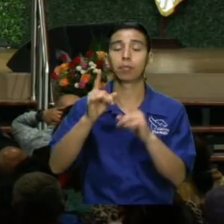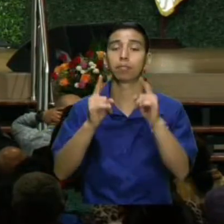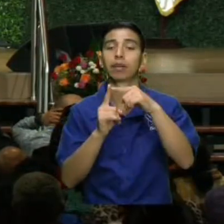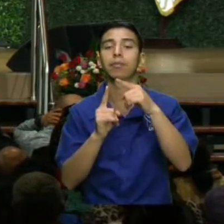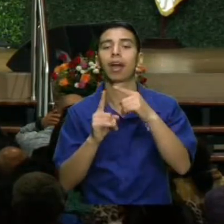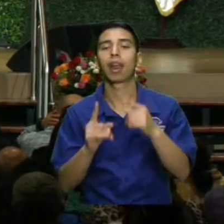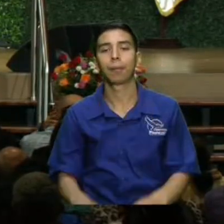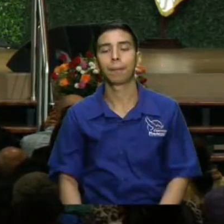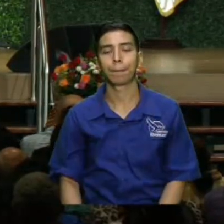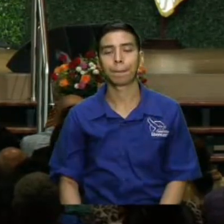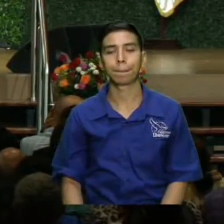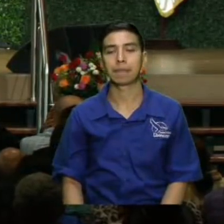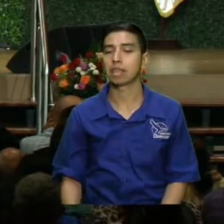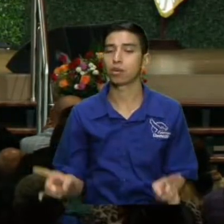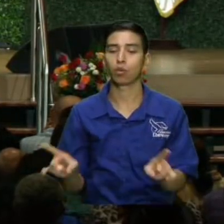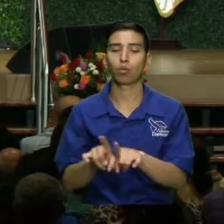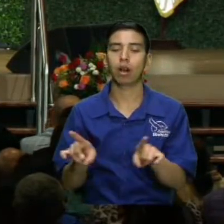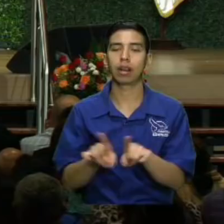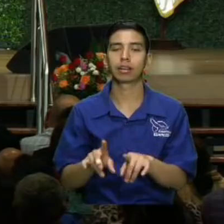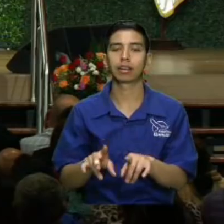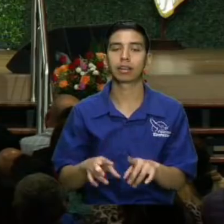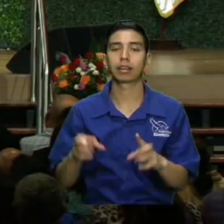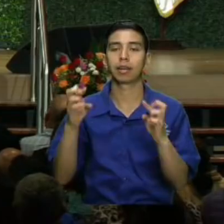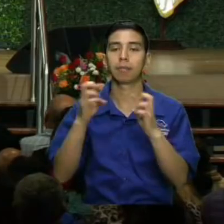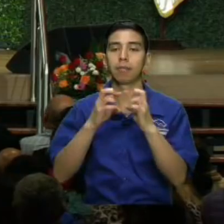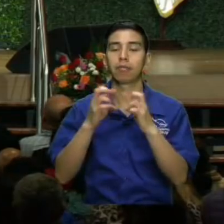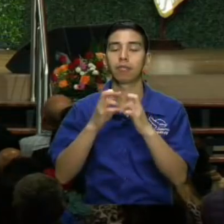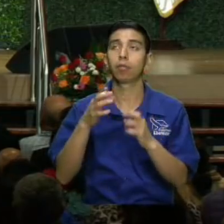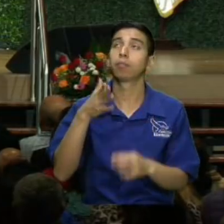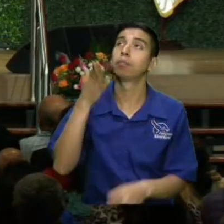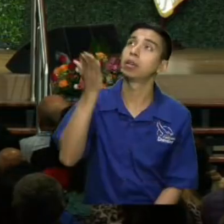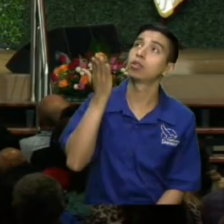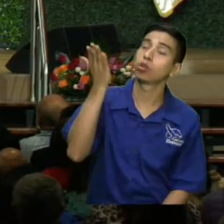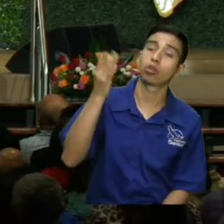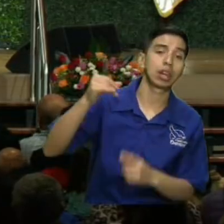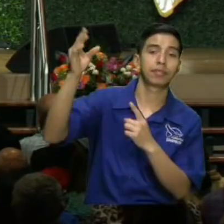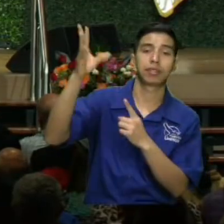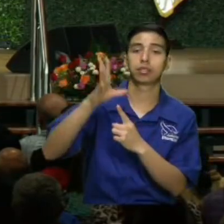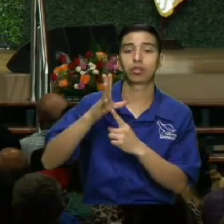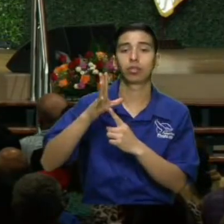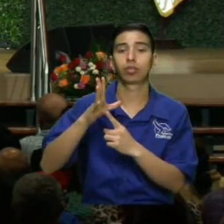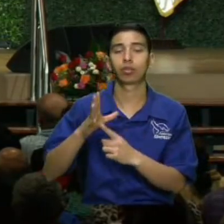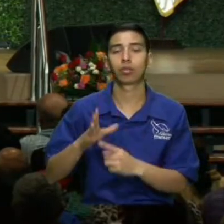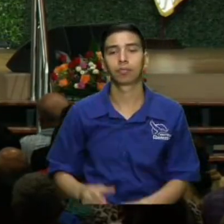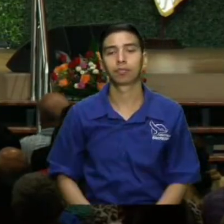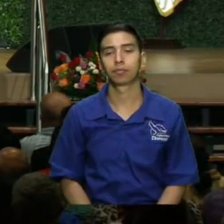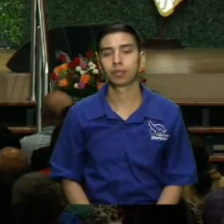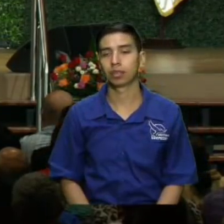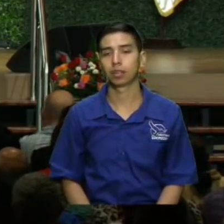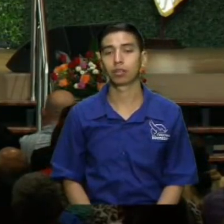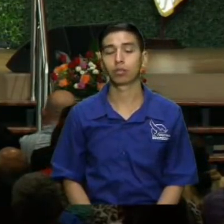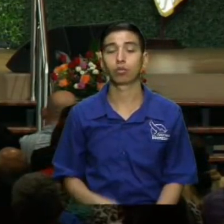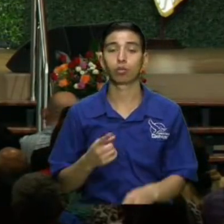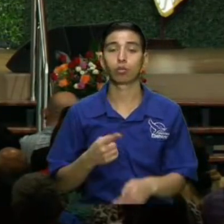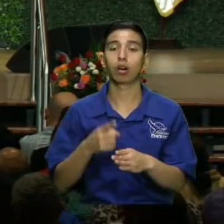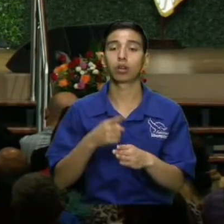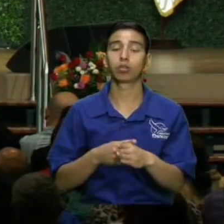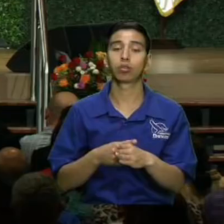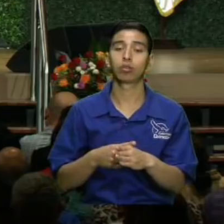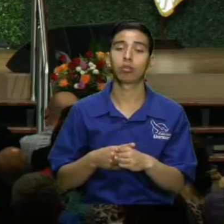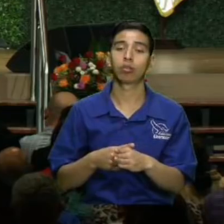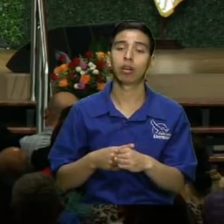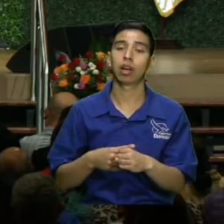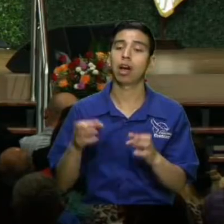como Pablo reclamó el de él, cuando lo azotaron, dijo, bueno, eso fue